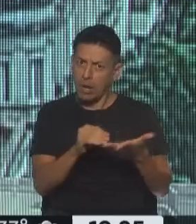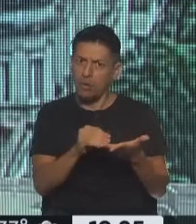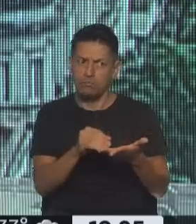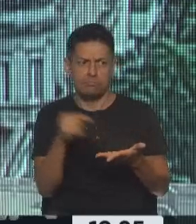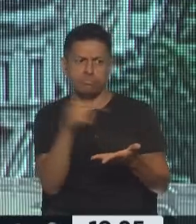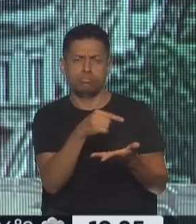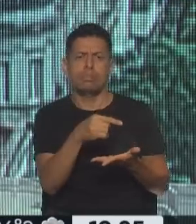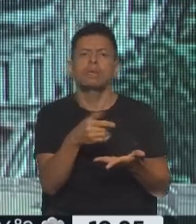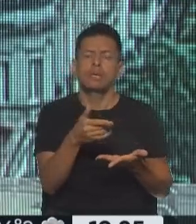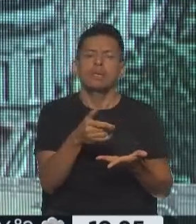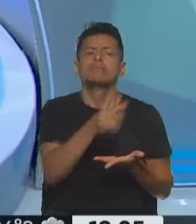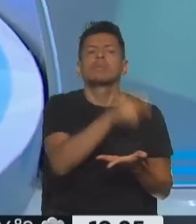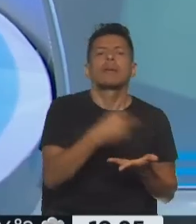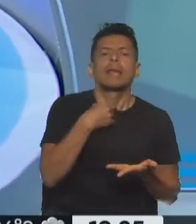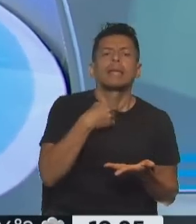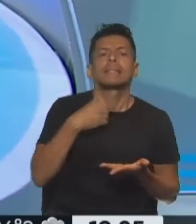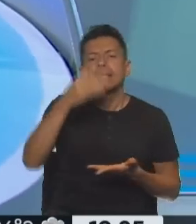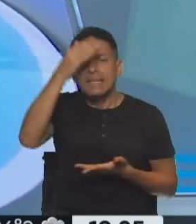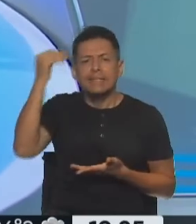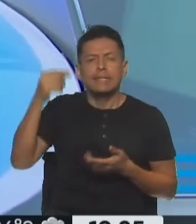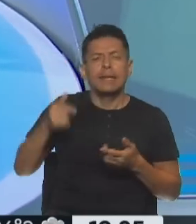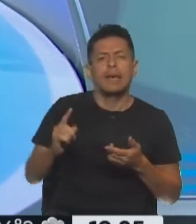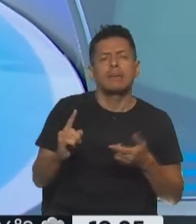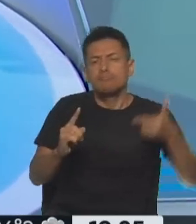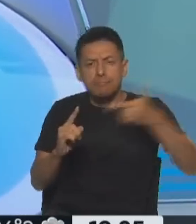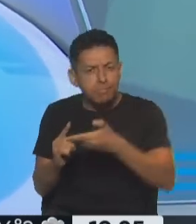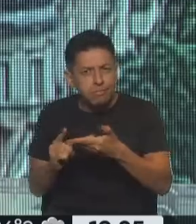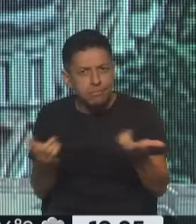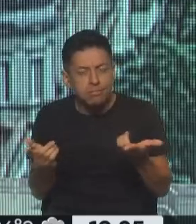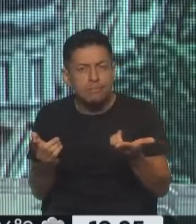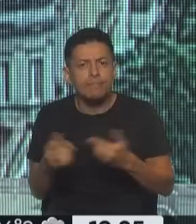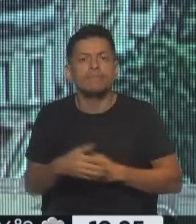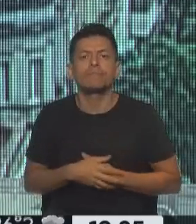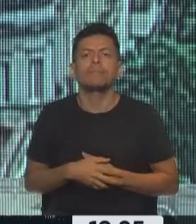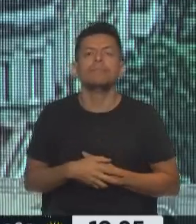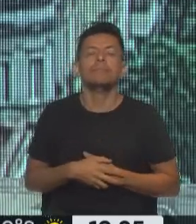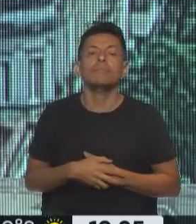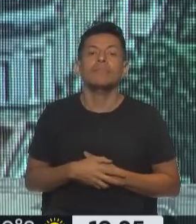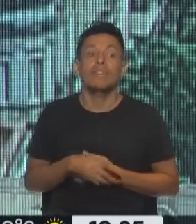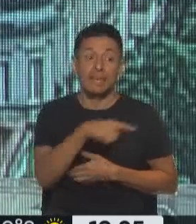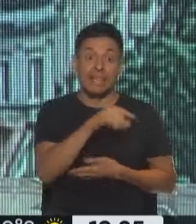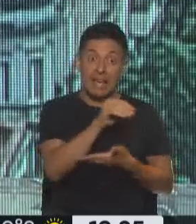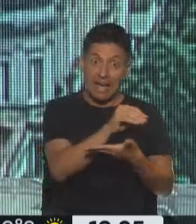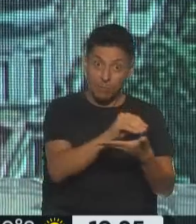intentado matar a Cristina Fernández de Kirchner. Ese logra, en esa presentación de ese abogado,